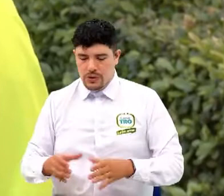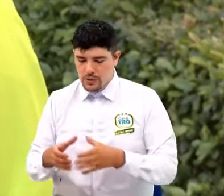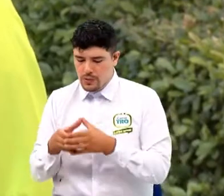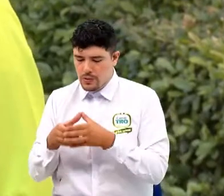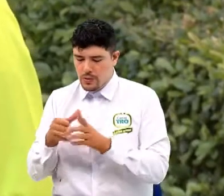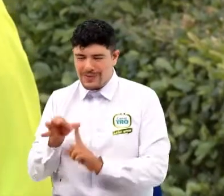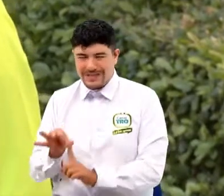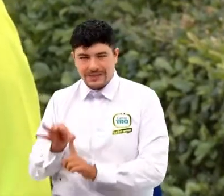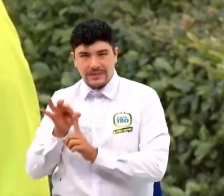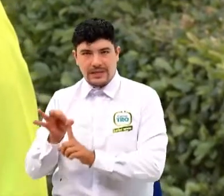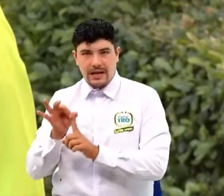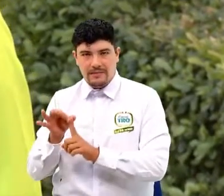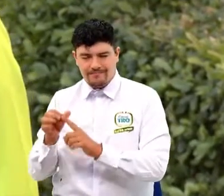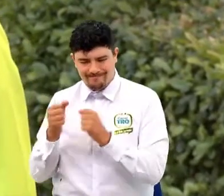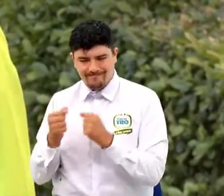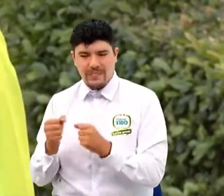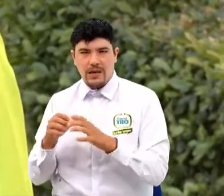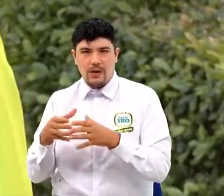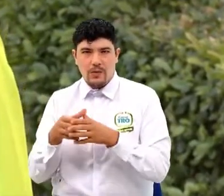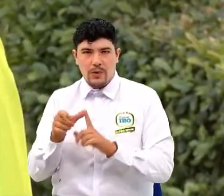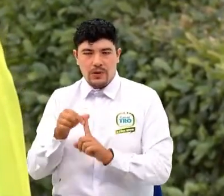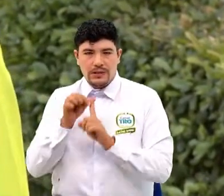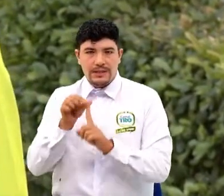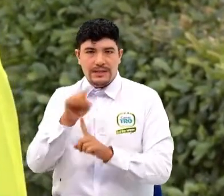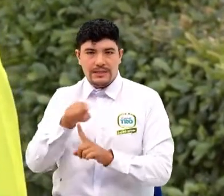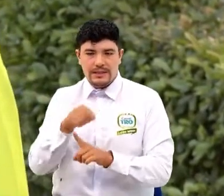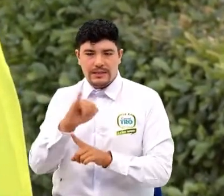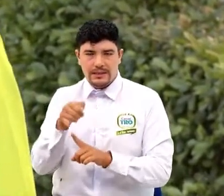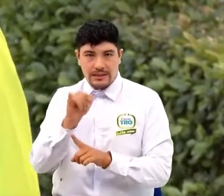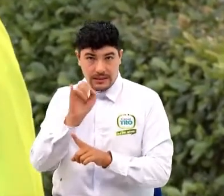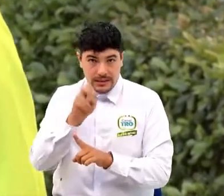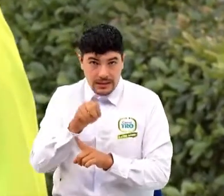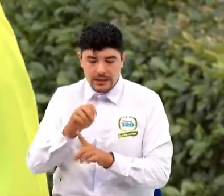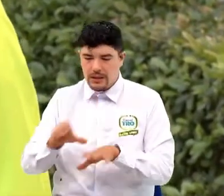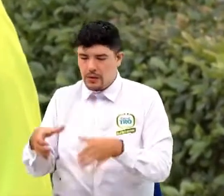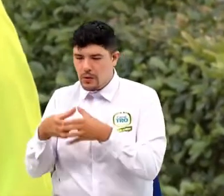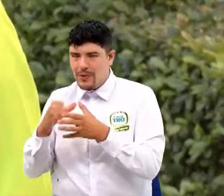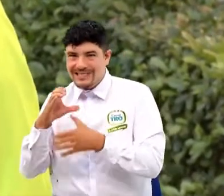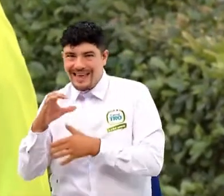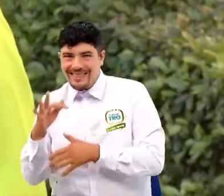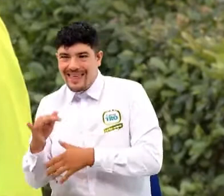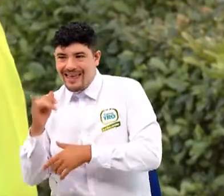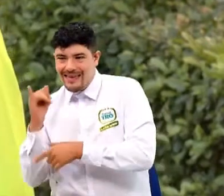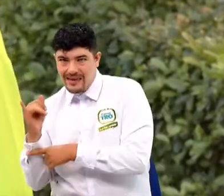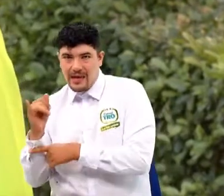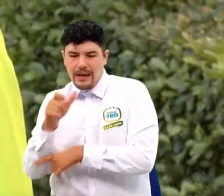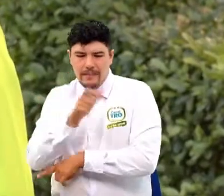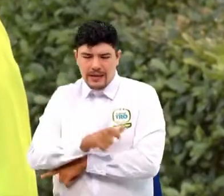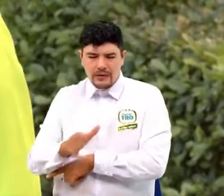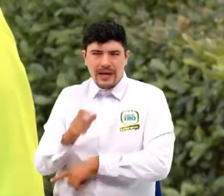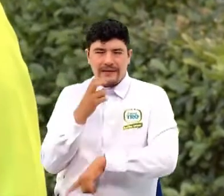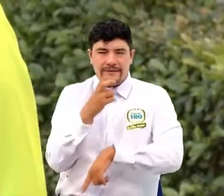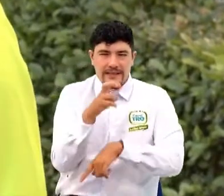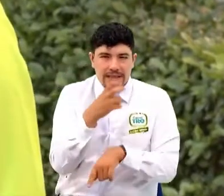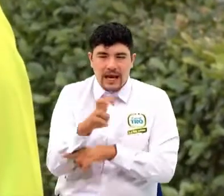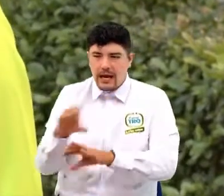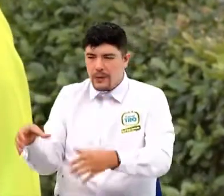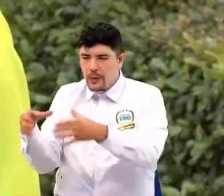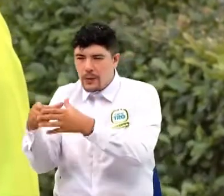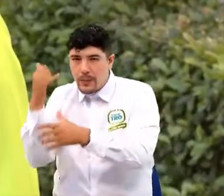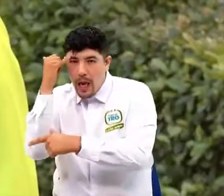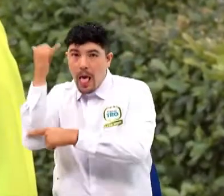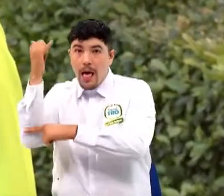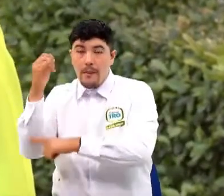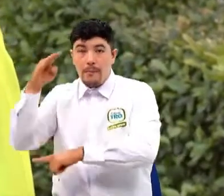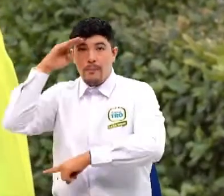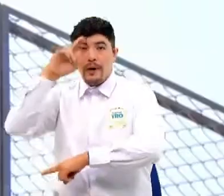muy fuerte con el Cuerpo Técnico de Investigaciones de la Fiscalía General de la Nación, con nuestros fiscales, con la sección de inteligencia policial de